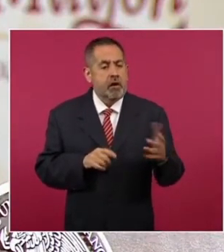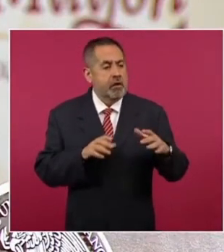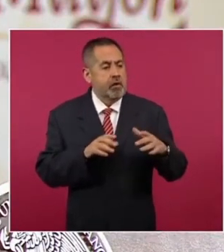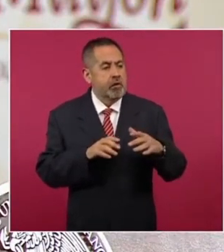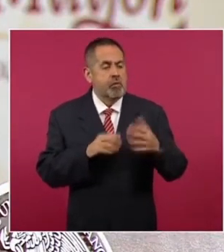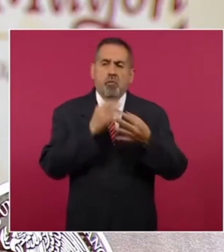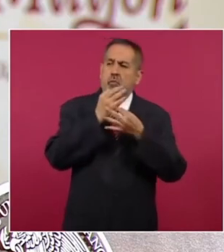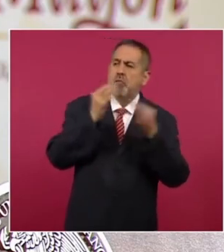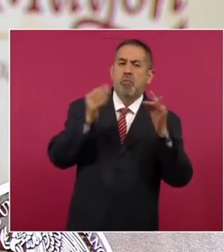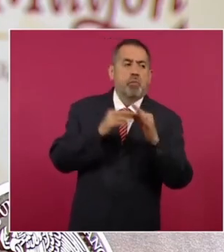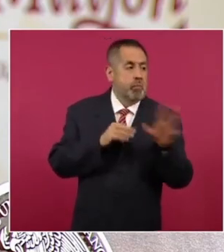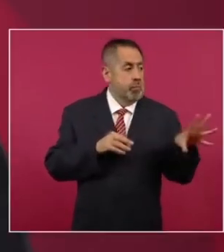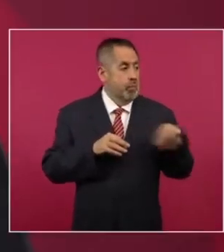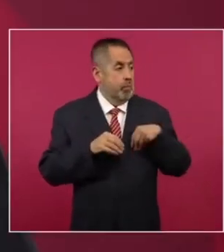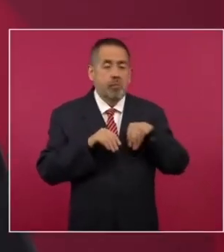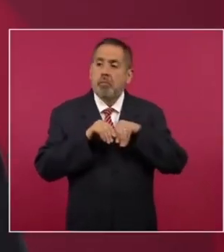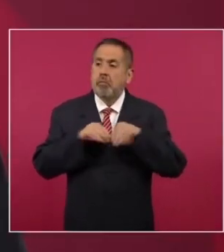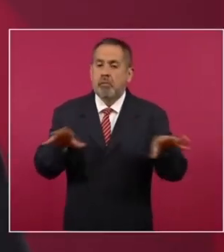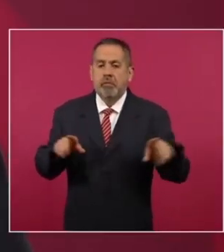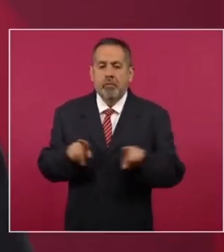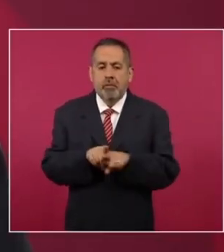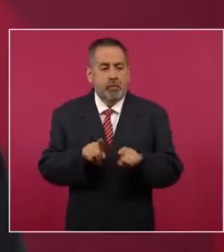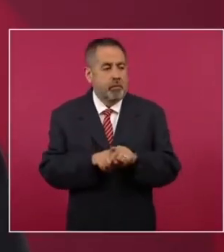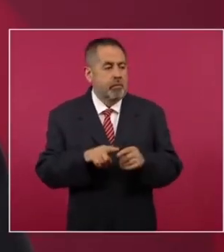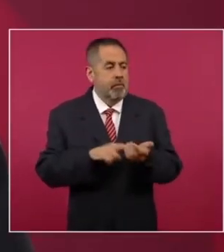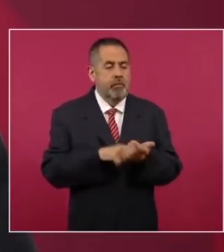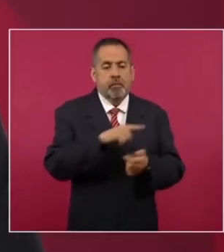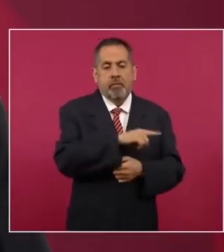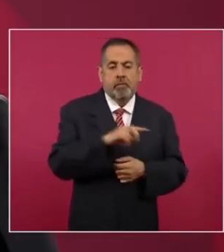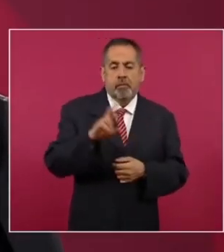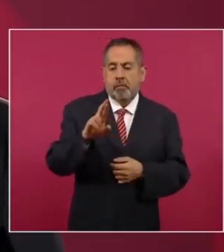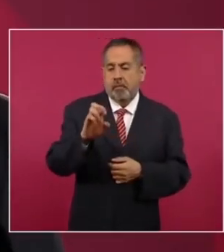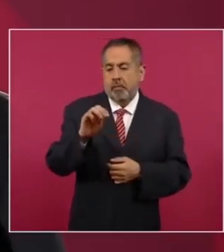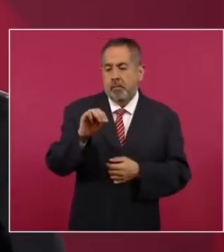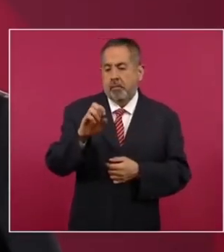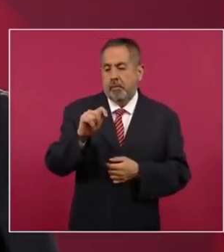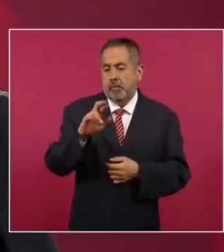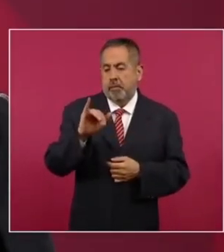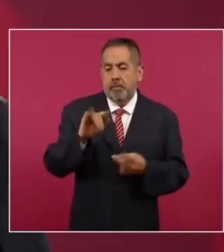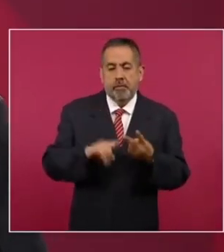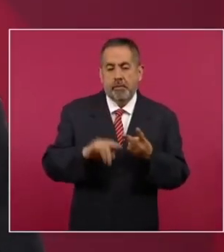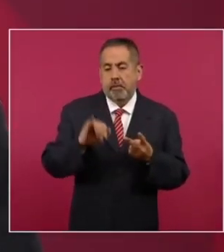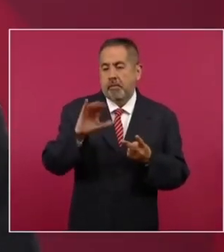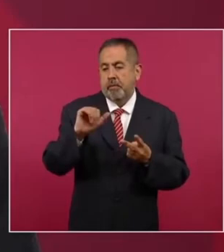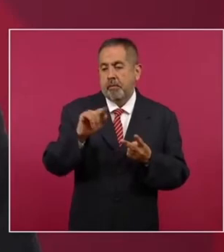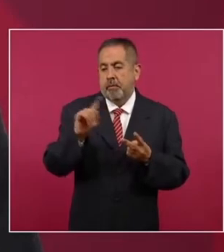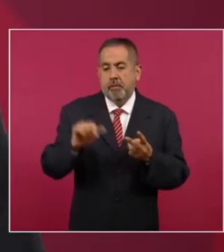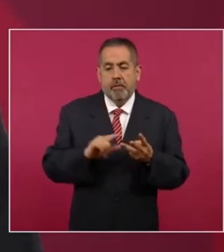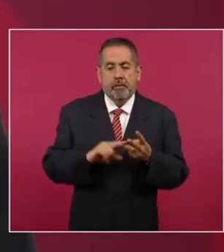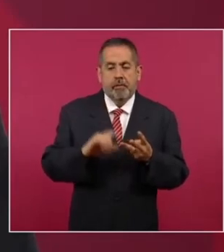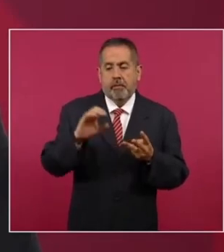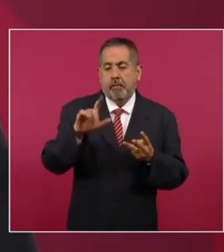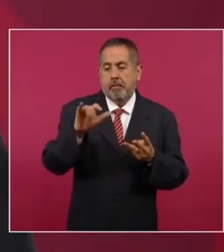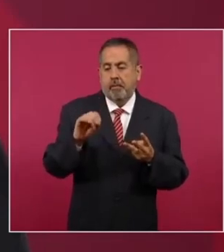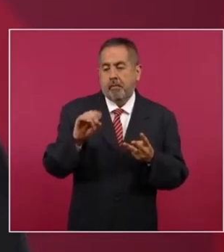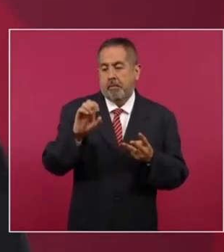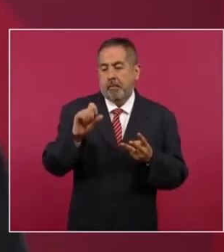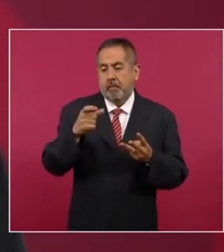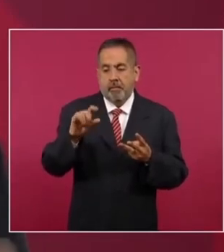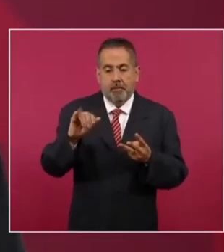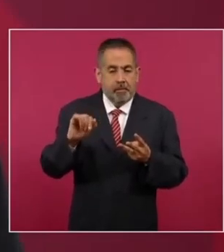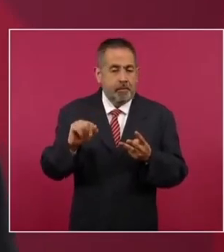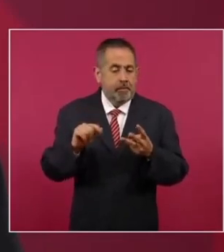de algunos, como Julen Redmentería, Emilio Alvarez y Casa y, por supuesto, Claudio X. González,